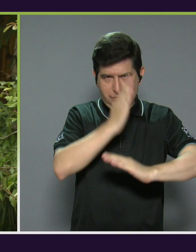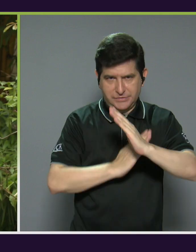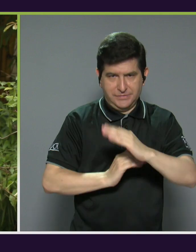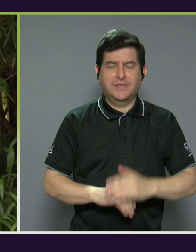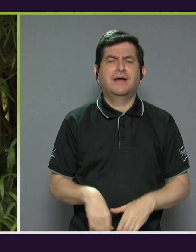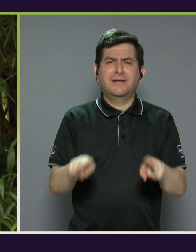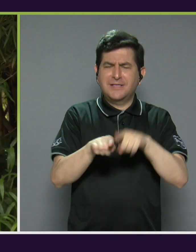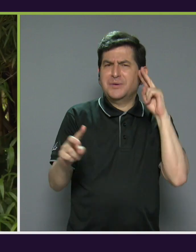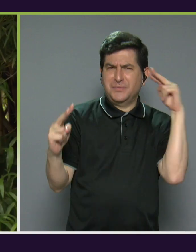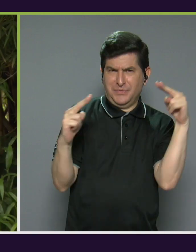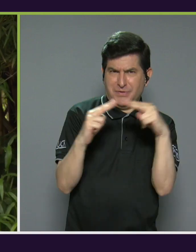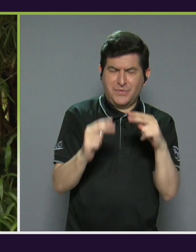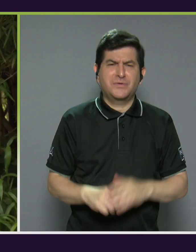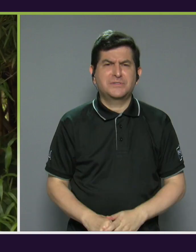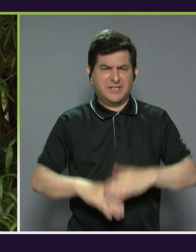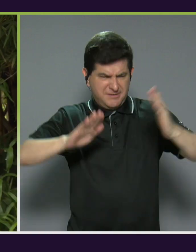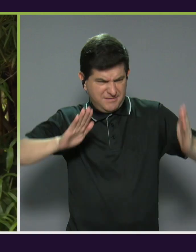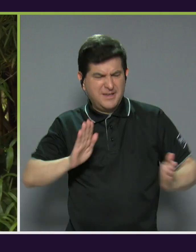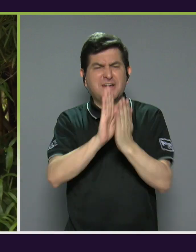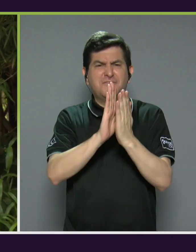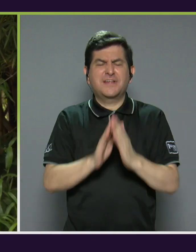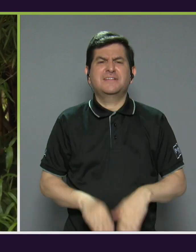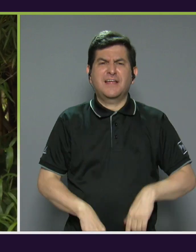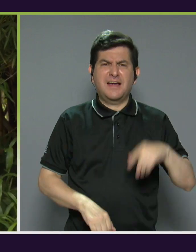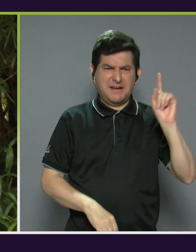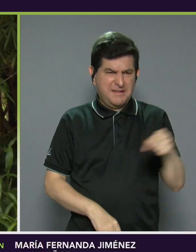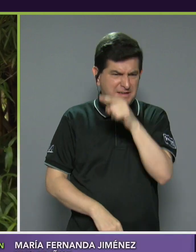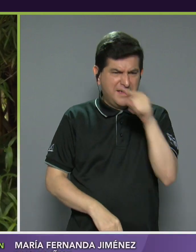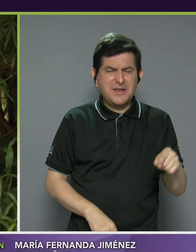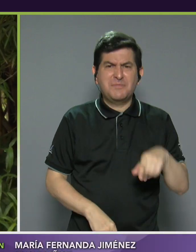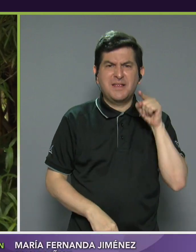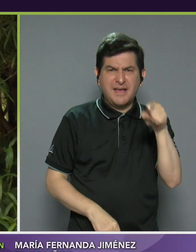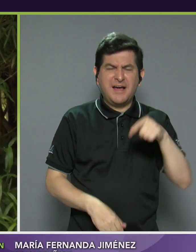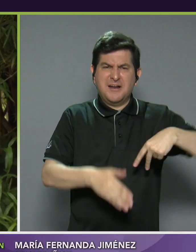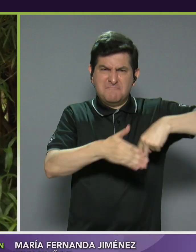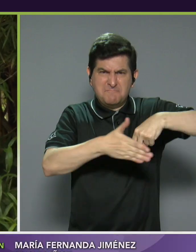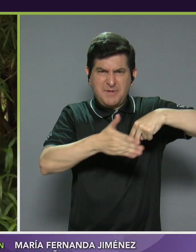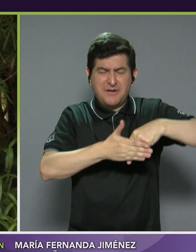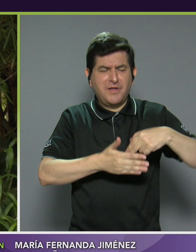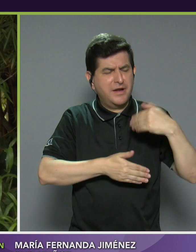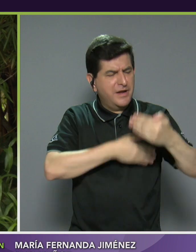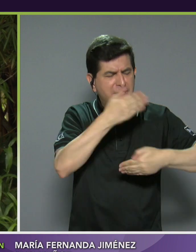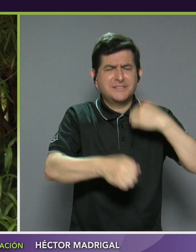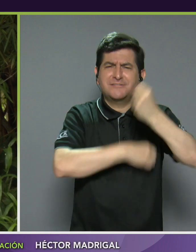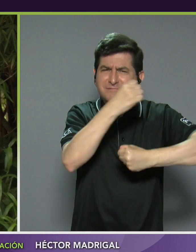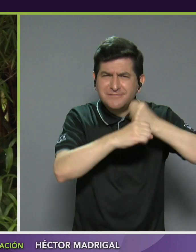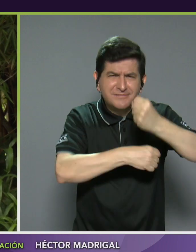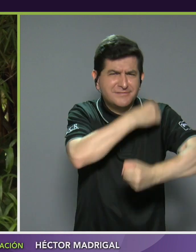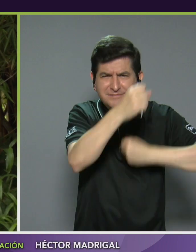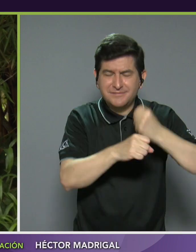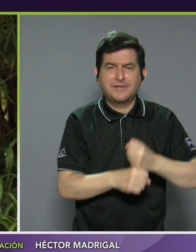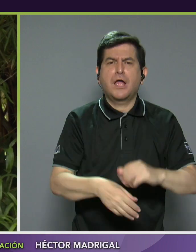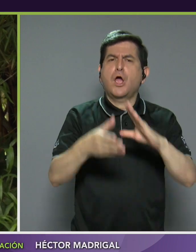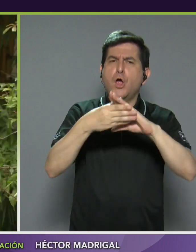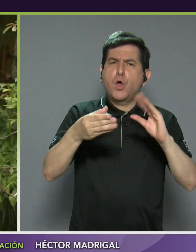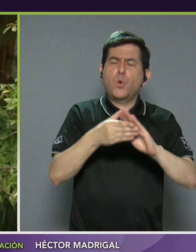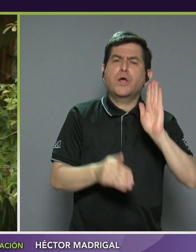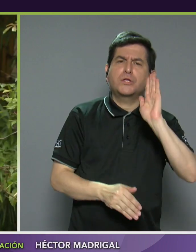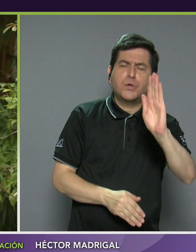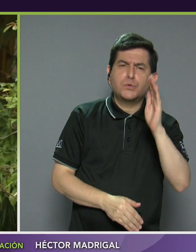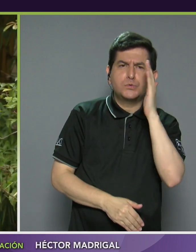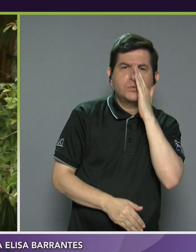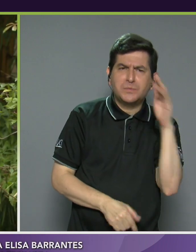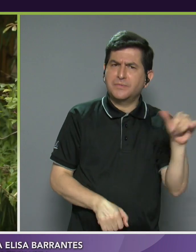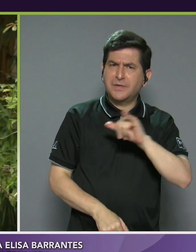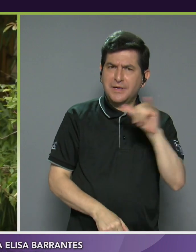e hijos. Y también conoceremos cómo han enfrentado y derribado muchas de esas barreras a lo largo de los años.